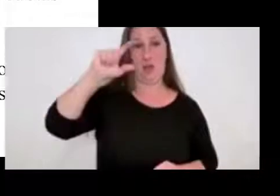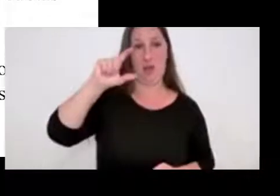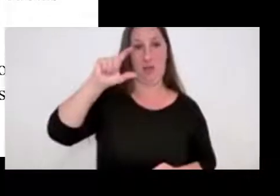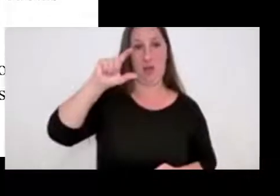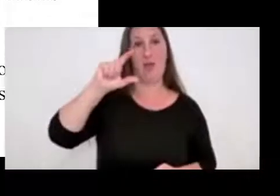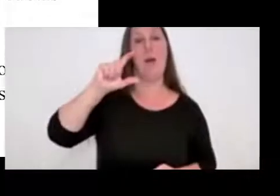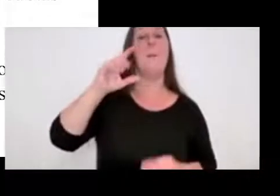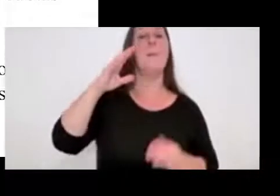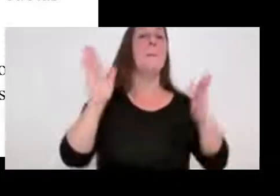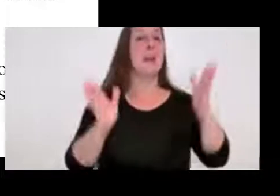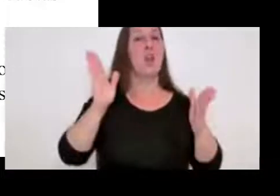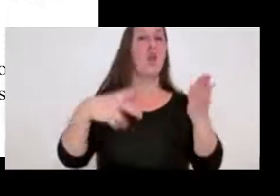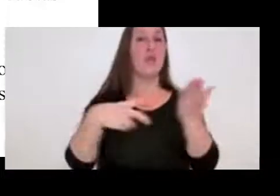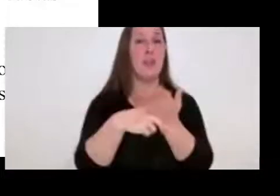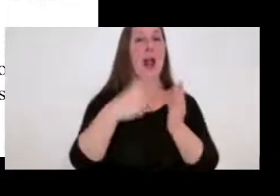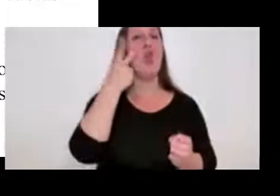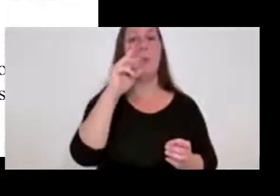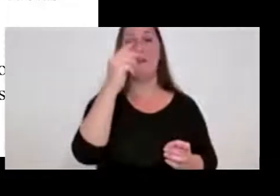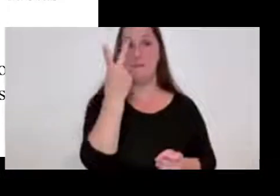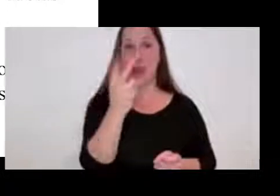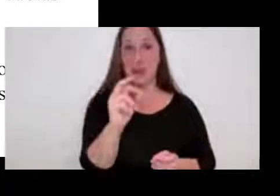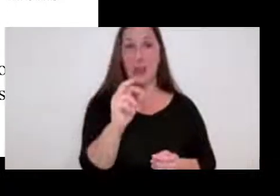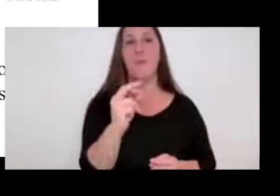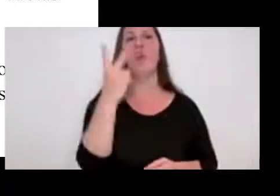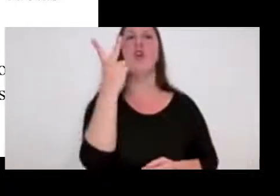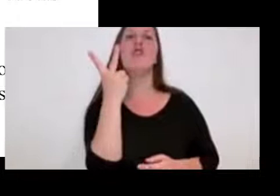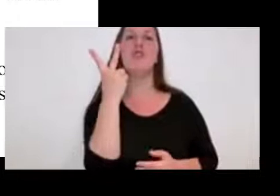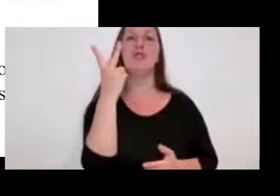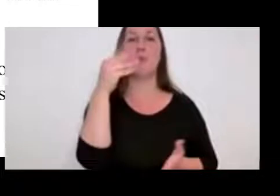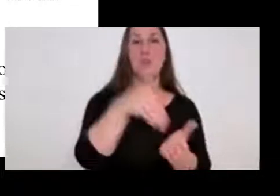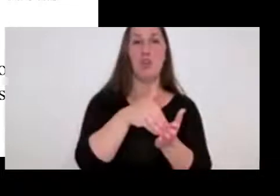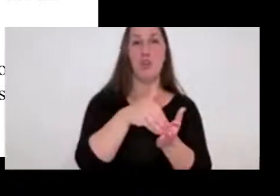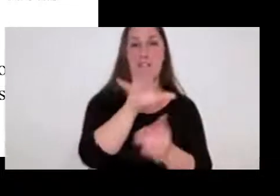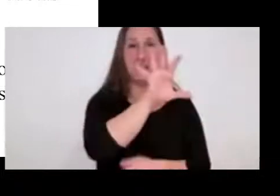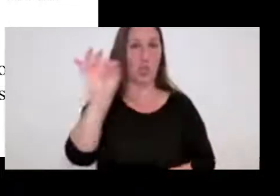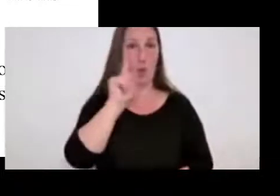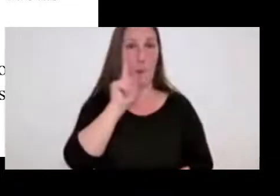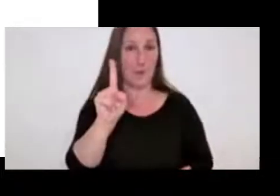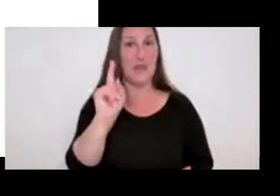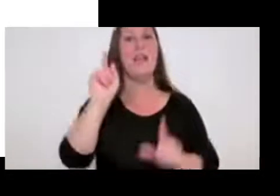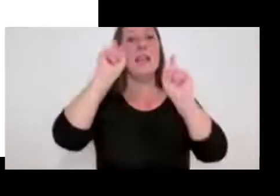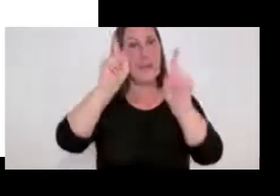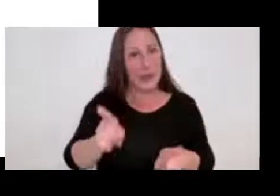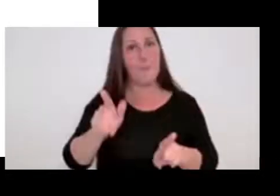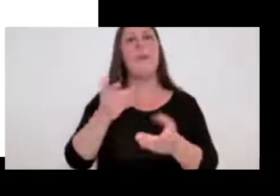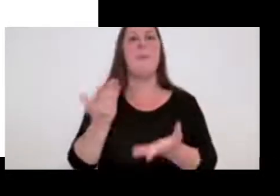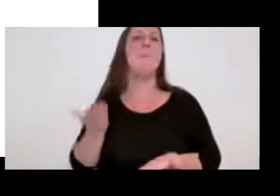periodo fiscal 2020 a 2,5 millones, y la presentación se